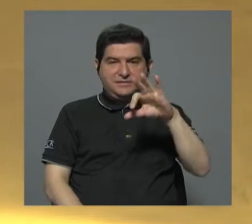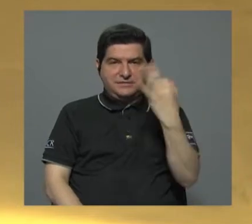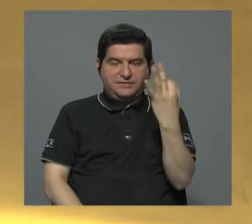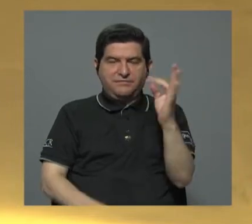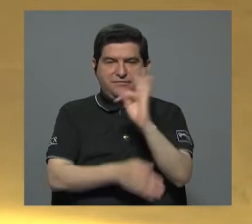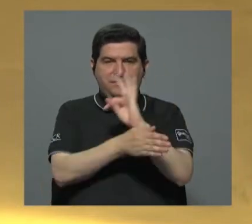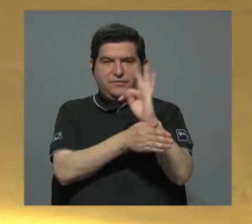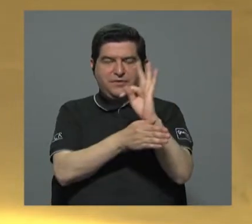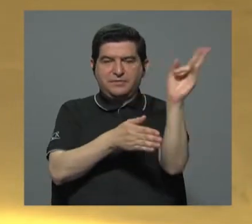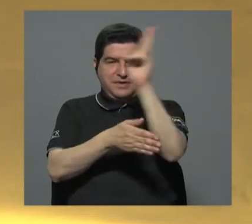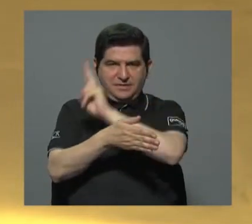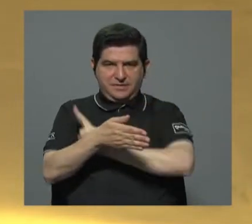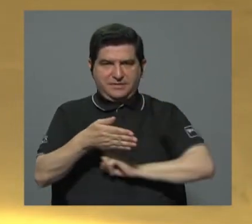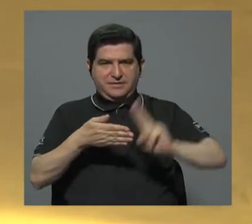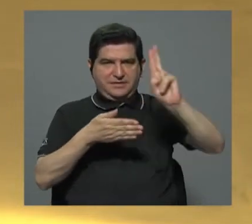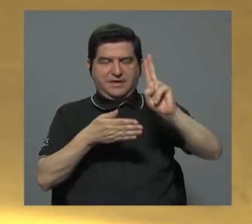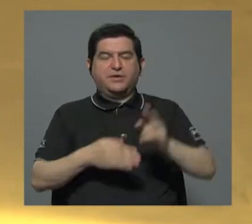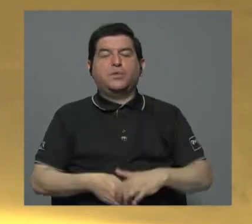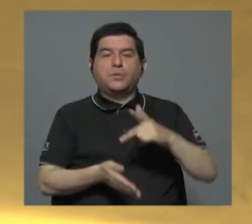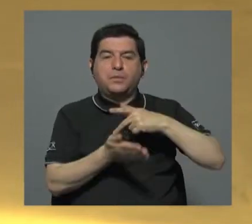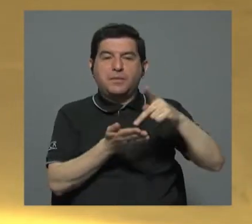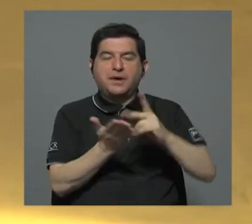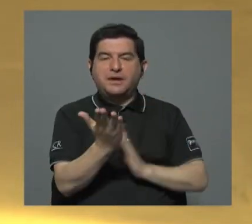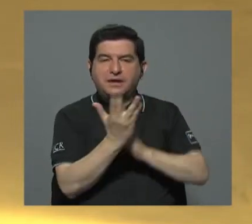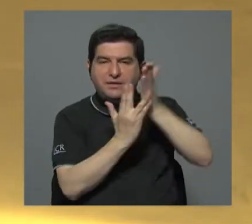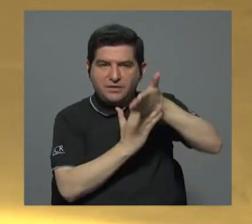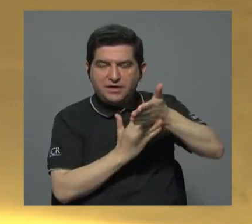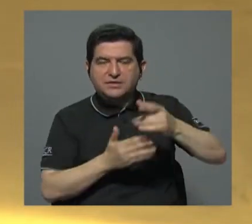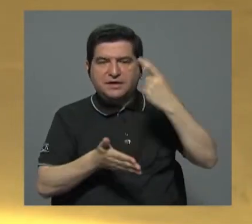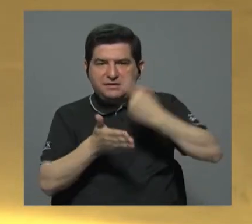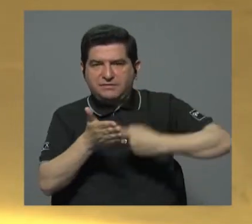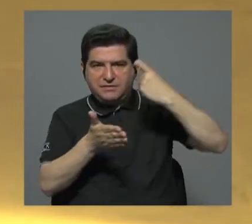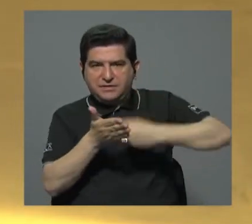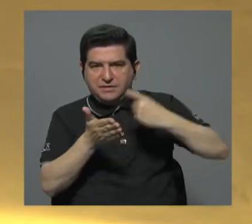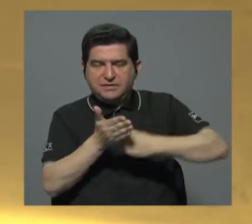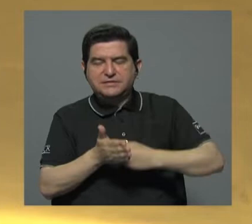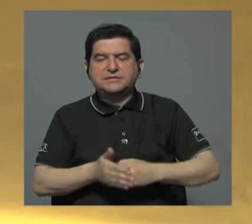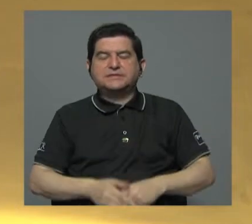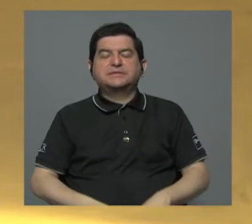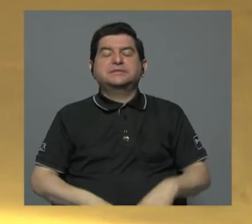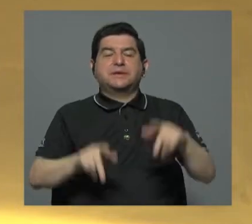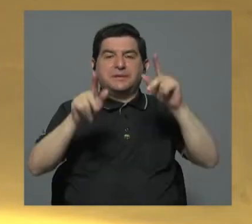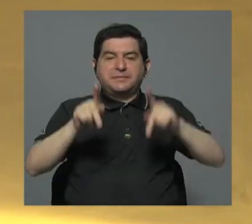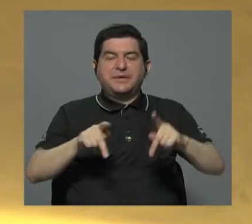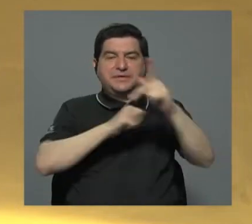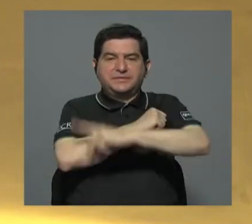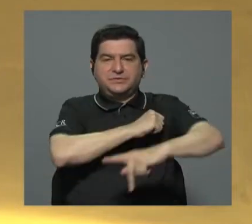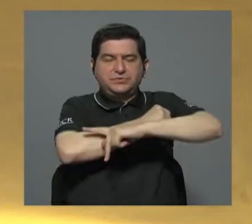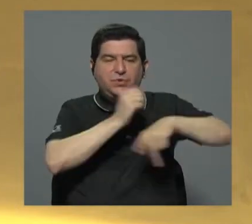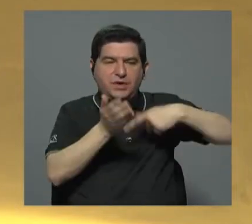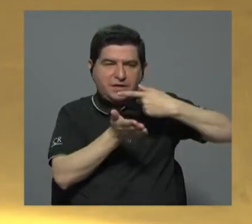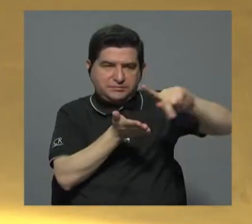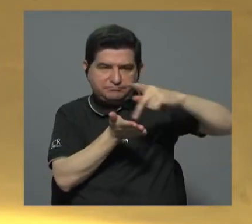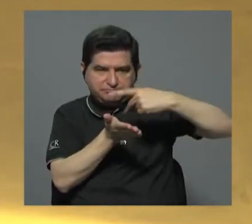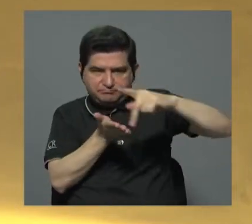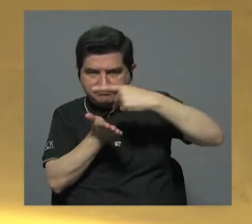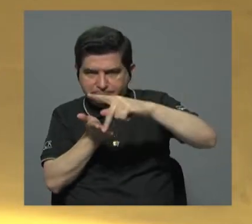televisivo universitario que se paga con los impuestos que tributan los habitantes de este país,